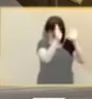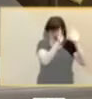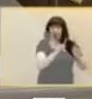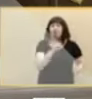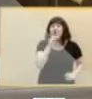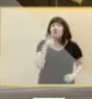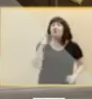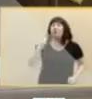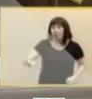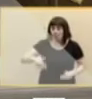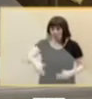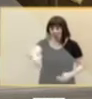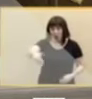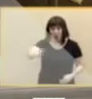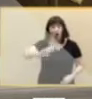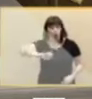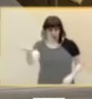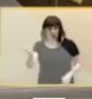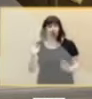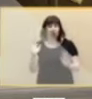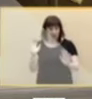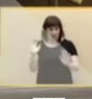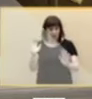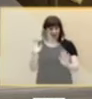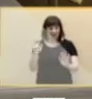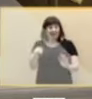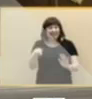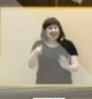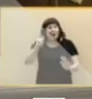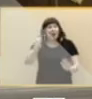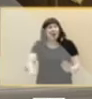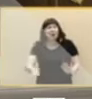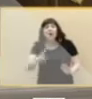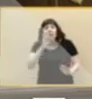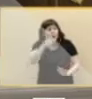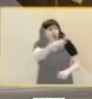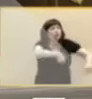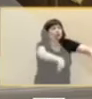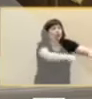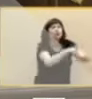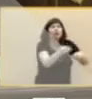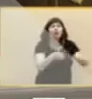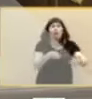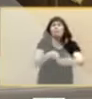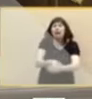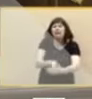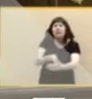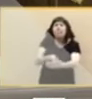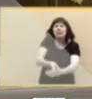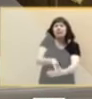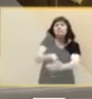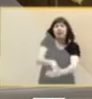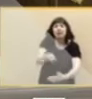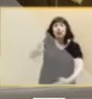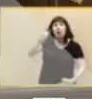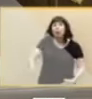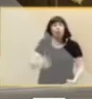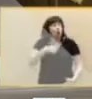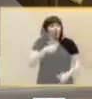brazos señalada por la justicia de esa manera. Ahora, yo creo en el sistema de justicia español, creo en el Estado de